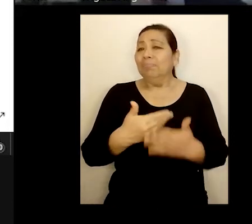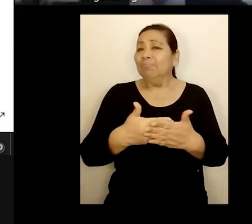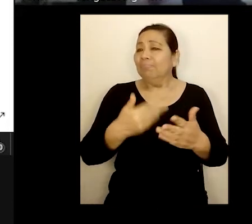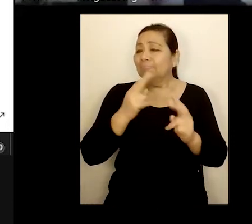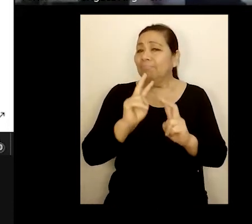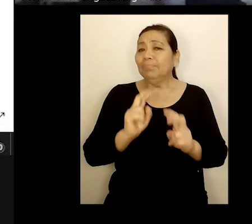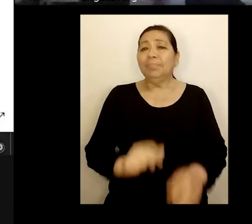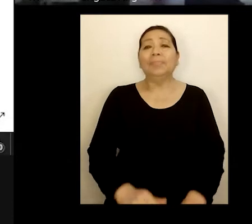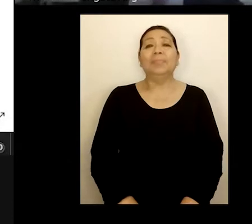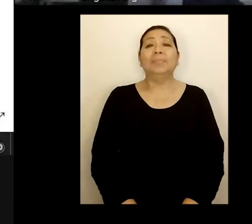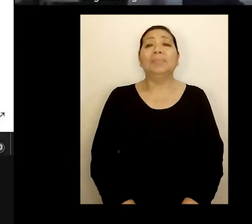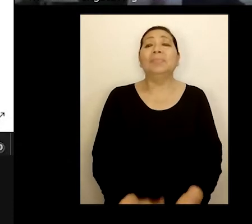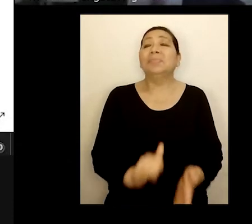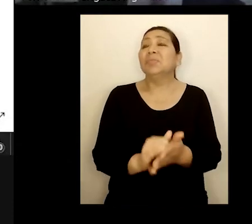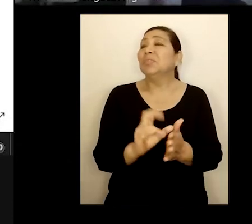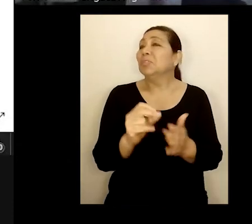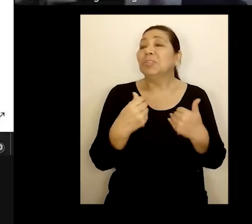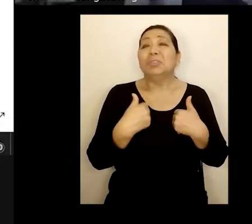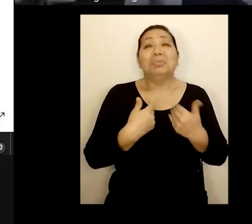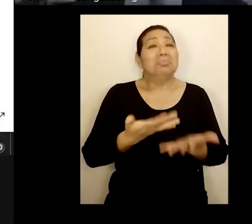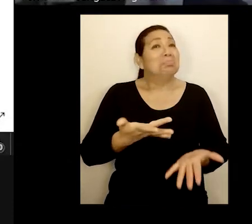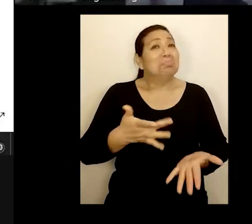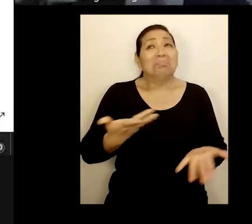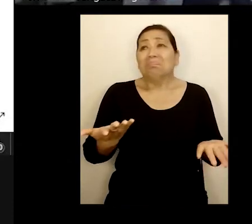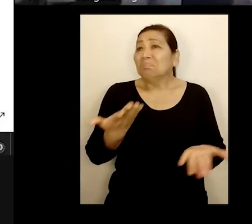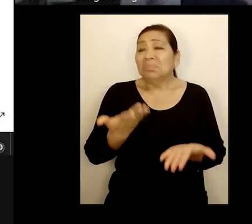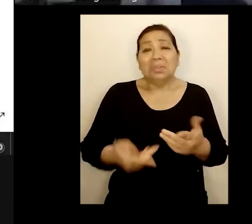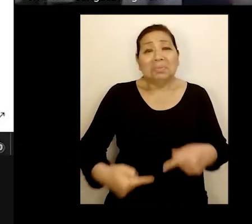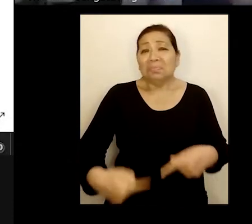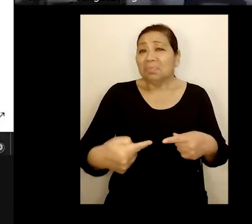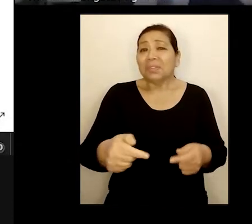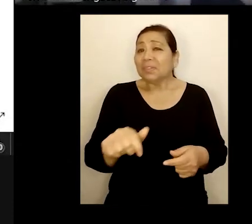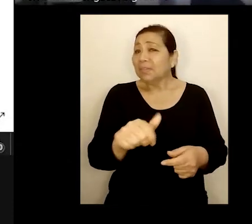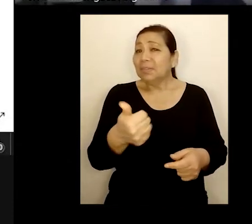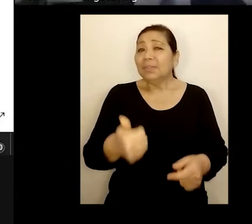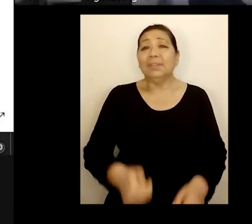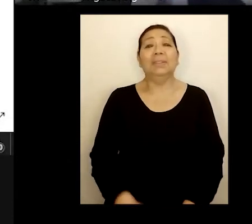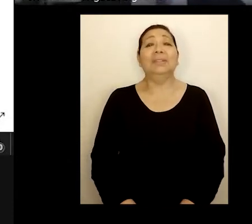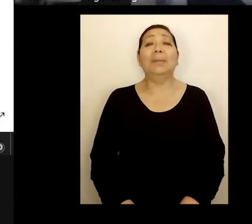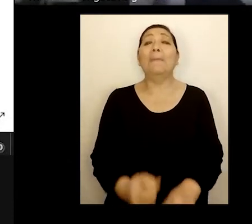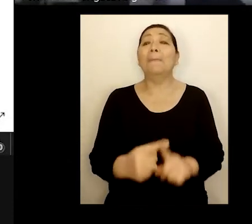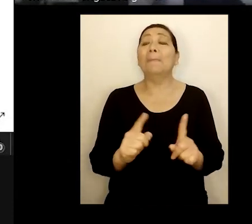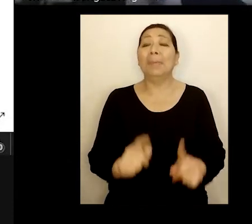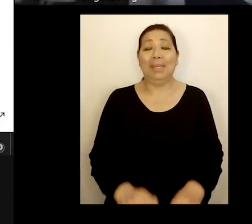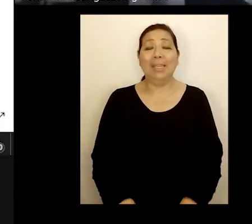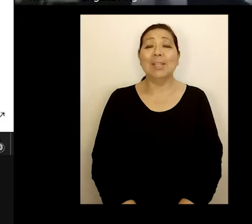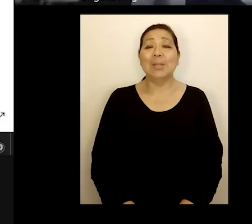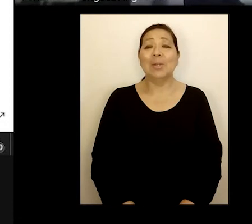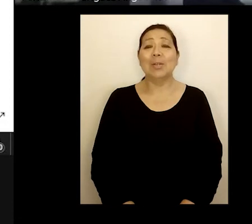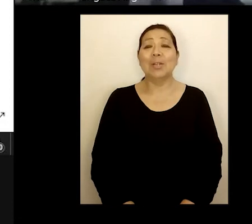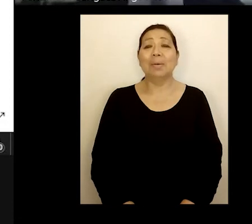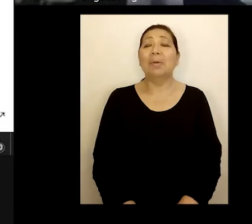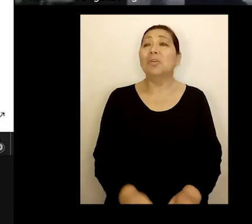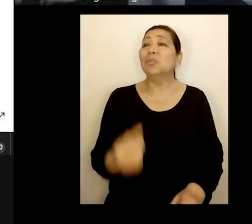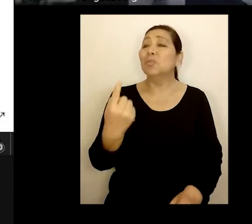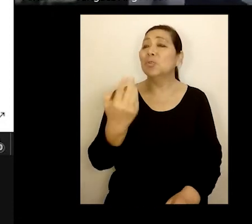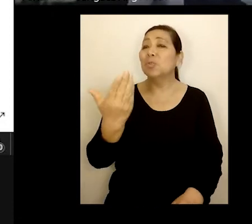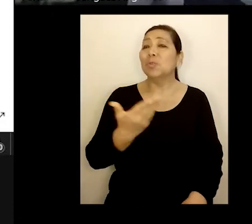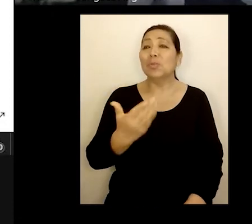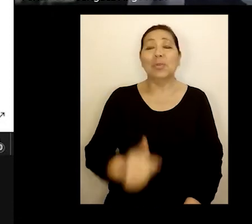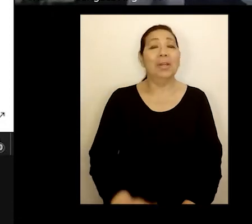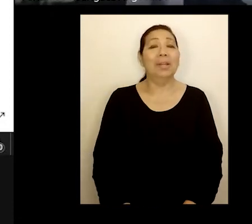peritaje, que no tenía ningún sentido porque la discusión era otra. Sin embargo,